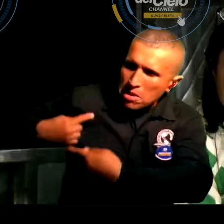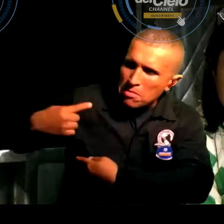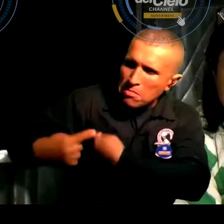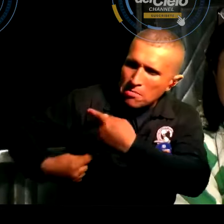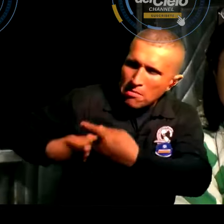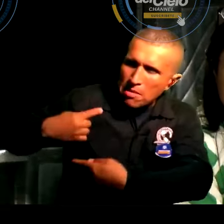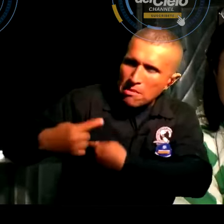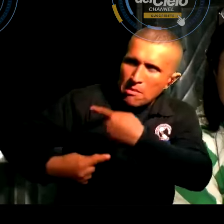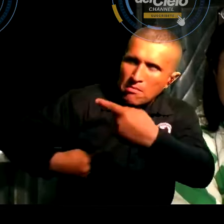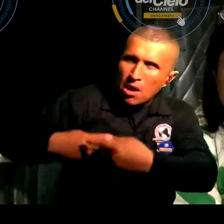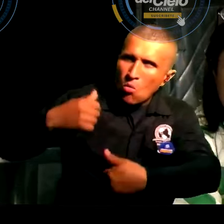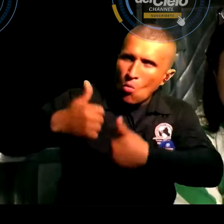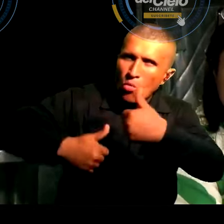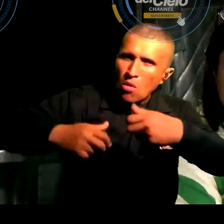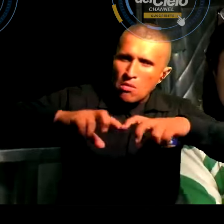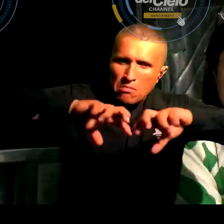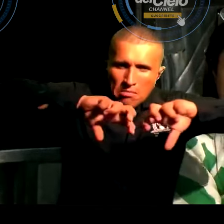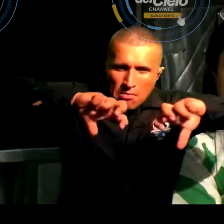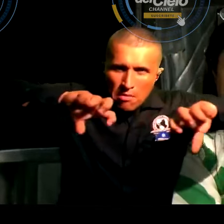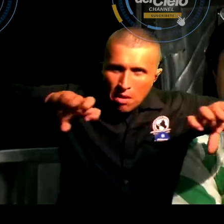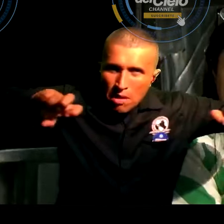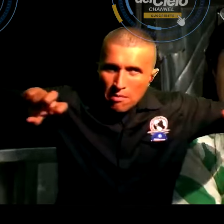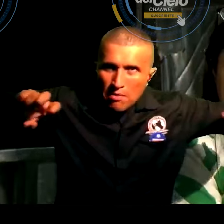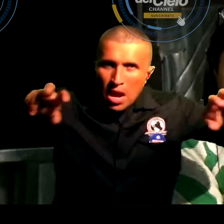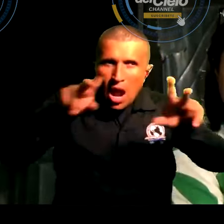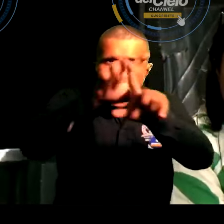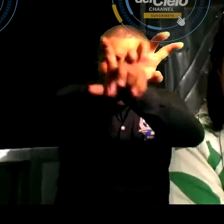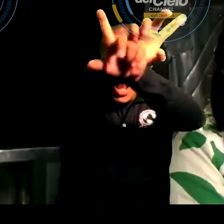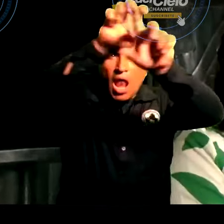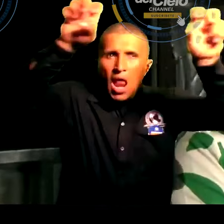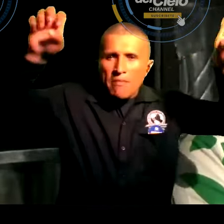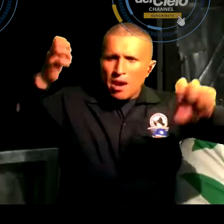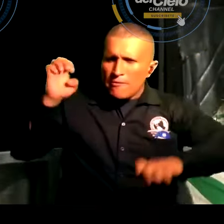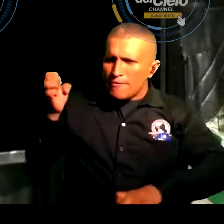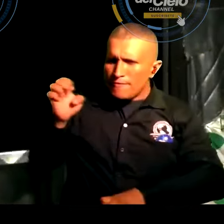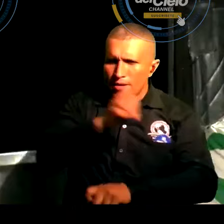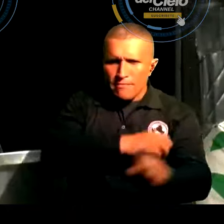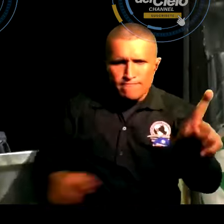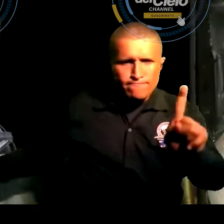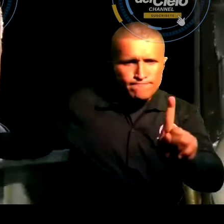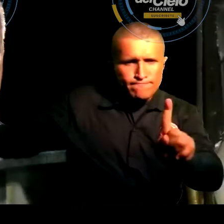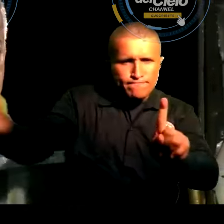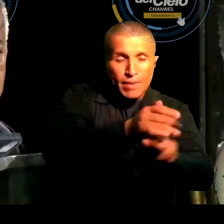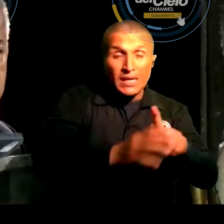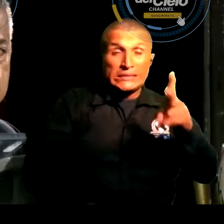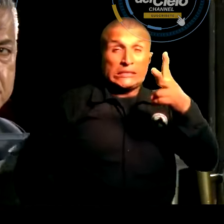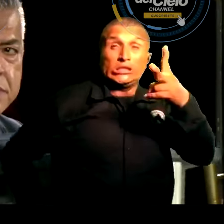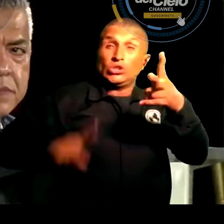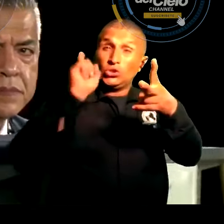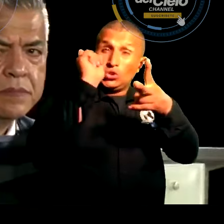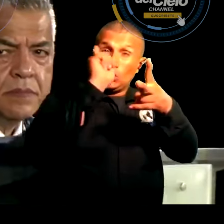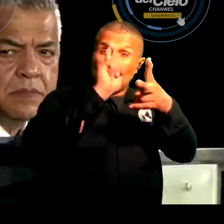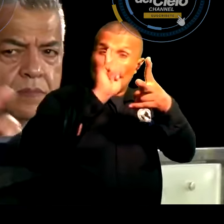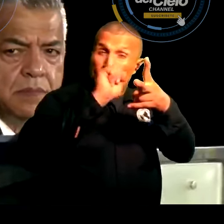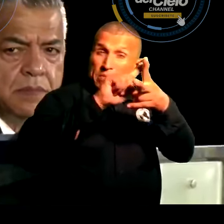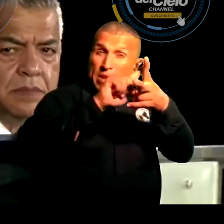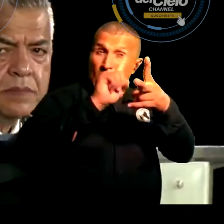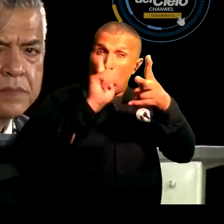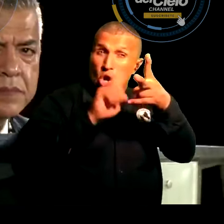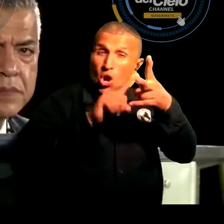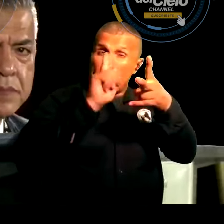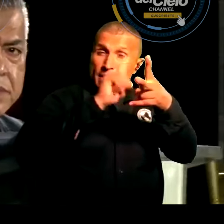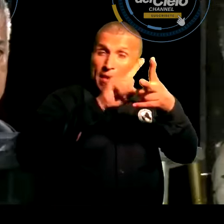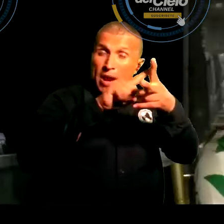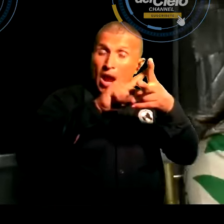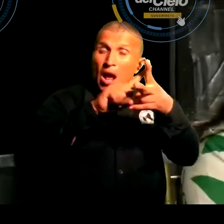origen del término evangelio, encuentra que hay dos cosas. Uno, que viene de